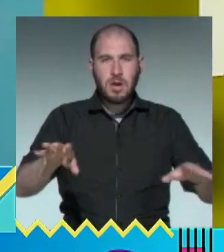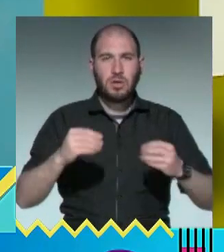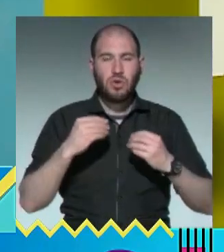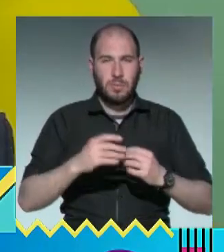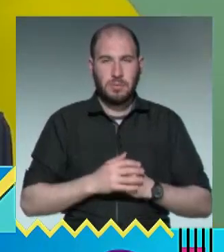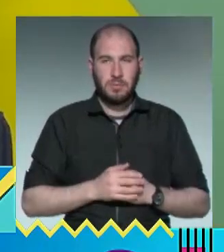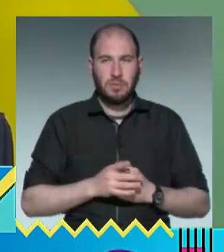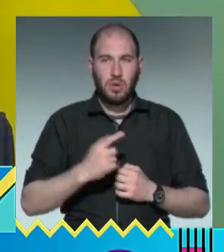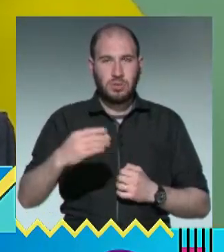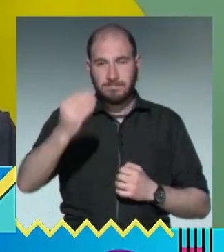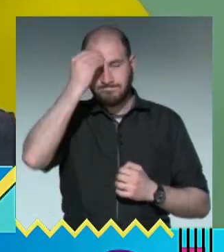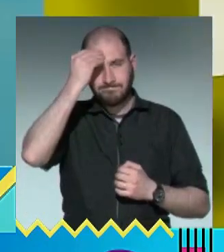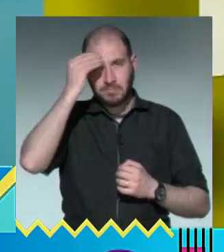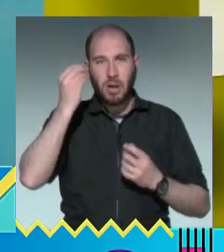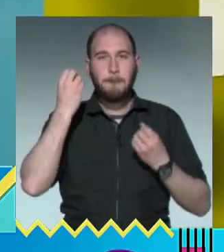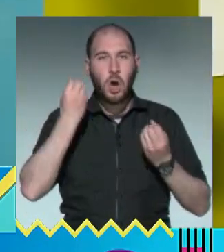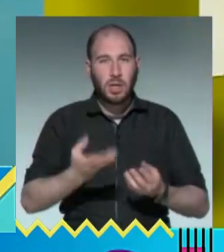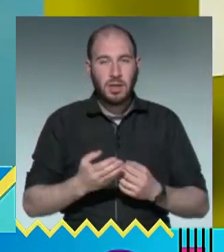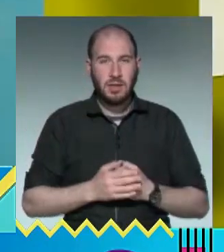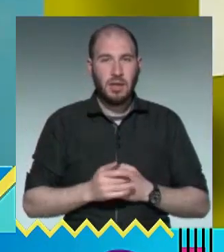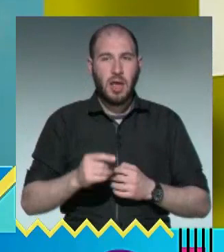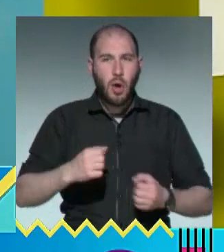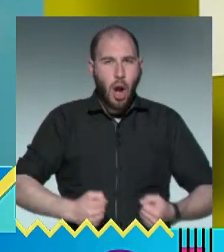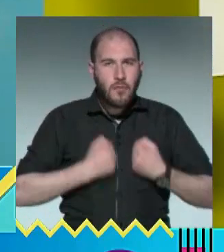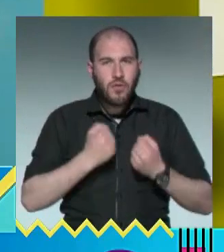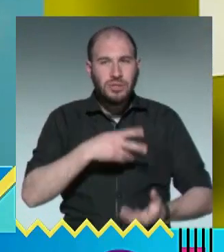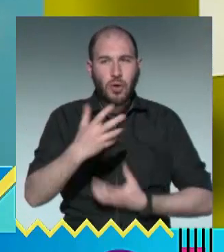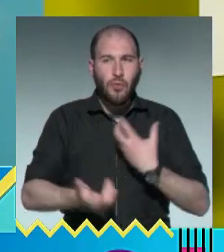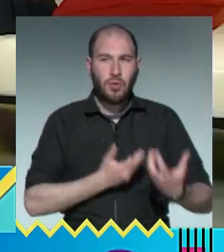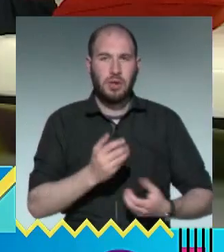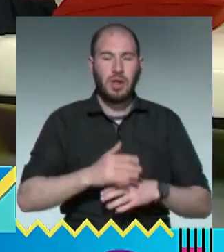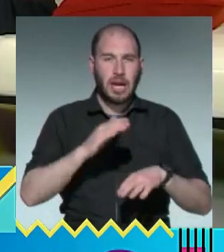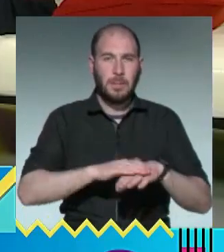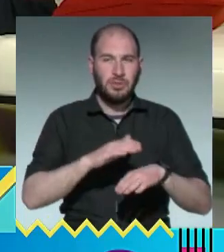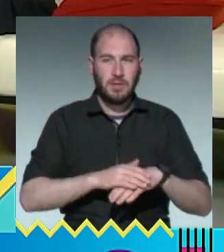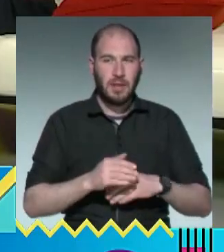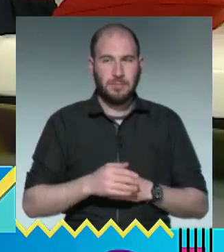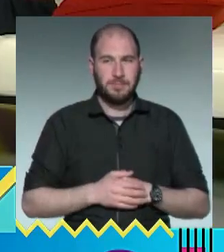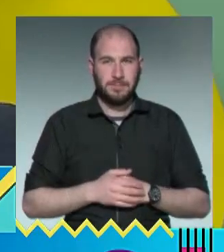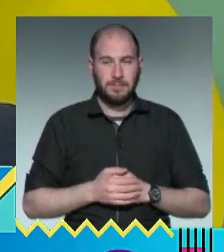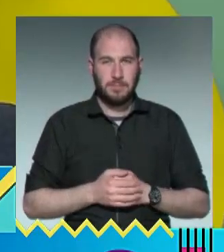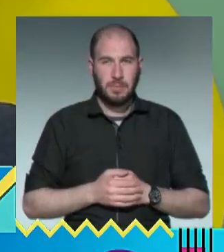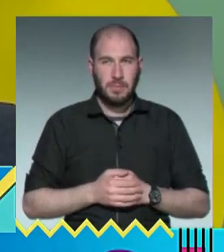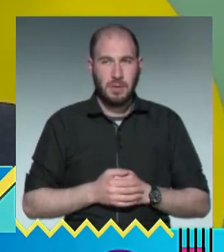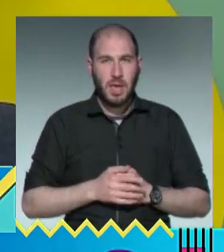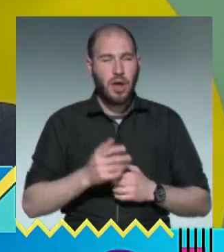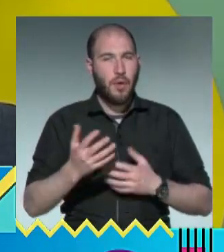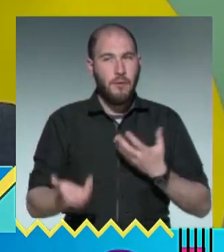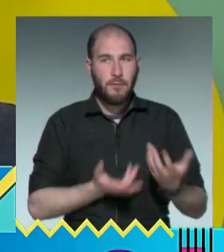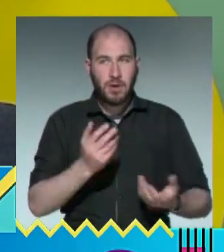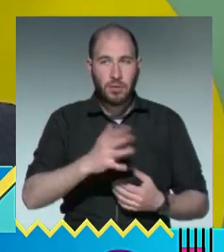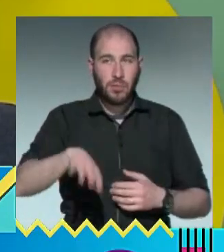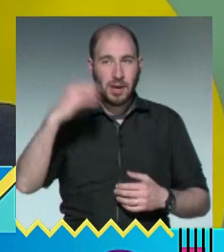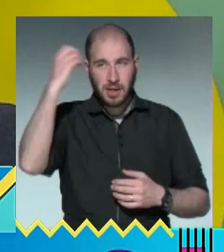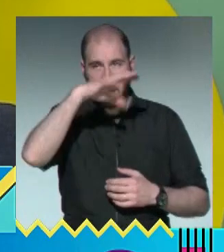tener esa conciencia, ¿no? De por qué, ¿no? La magnitud del fuego y esa responsabilidad que hay que tener. Bueno, los incendios